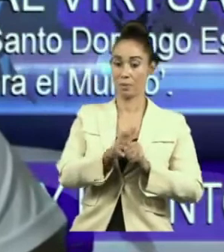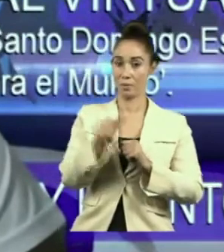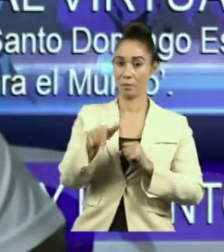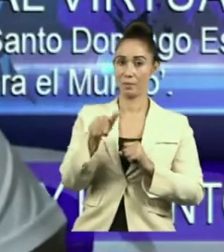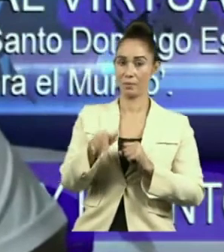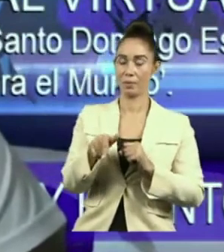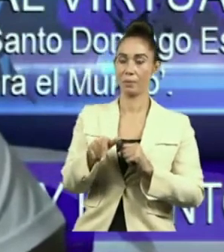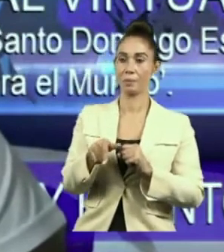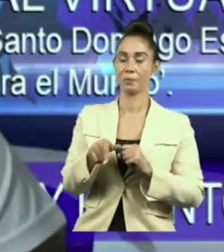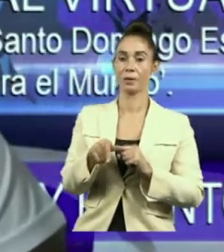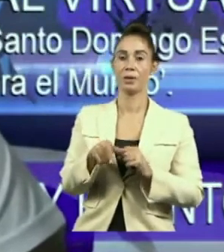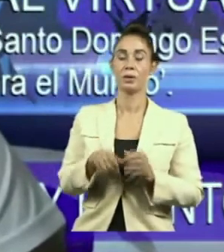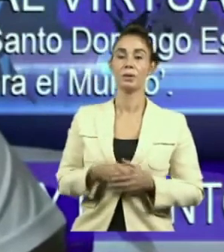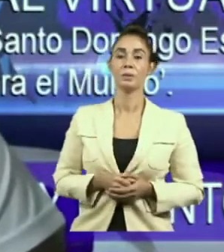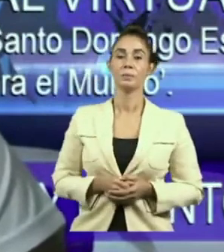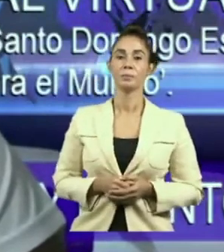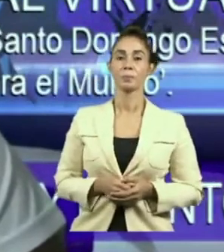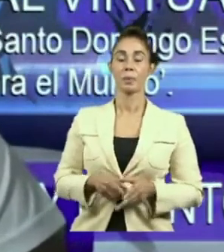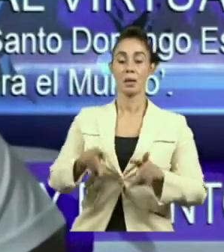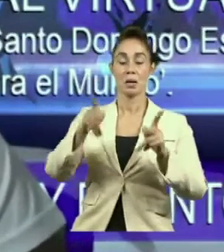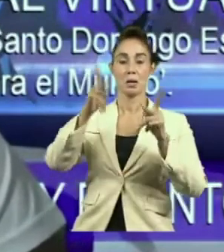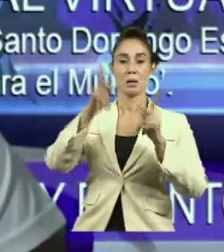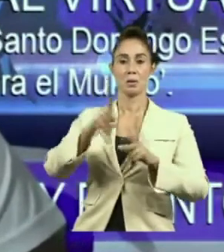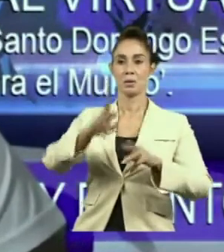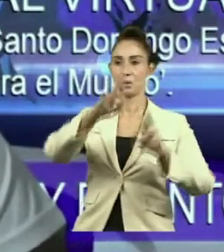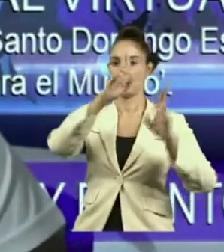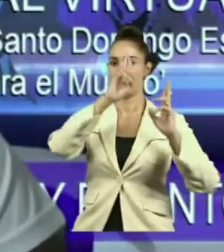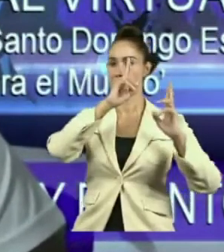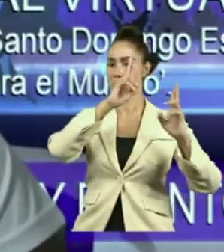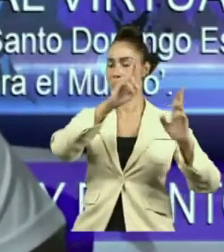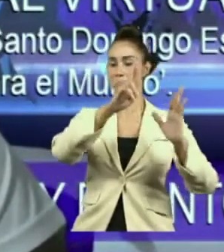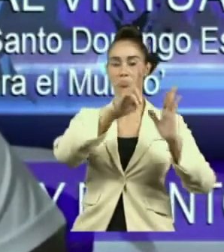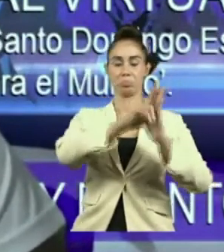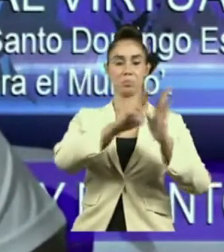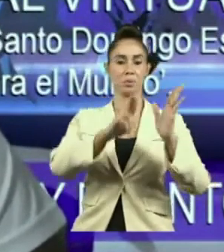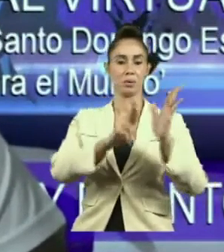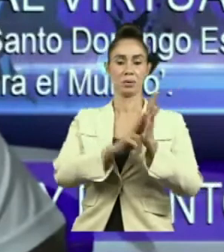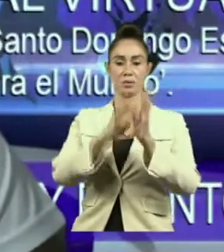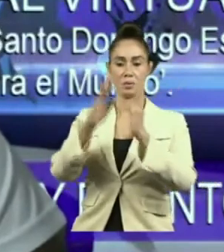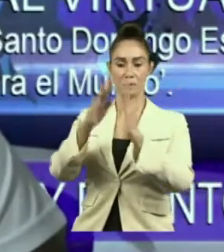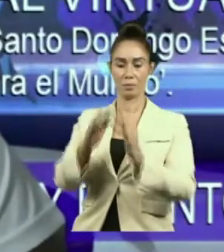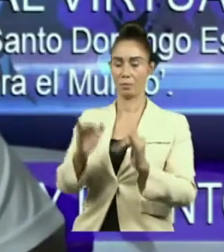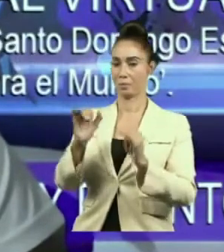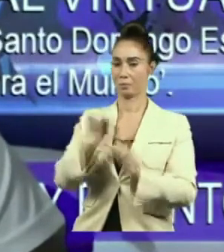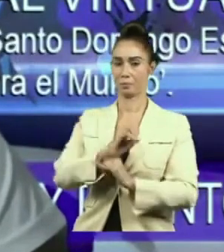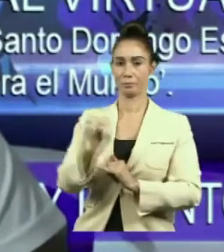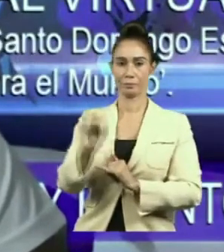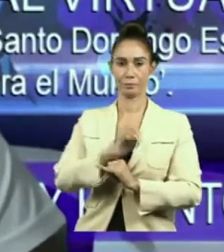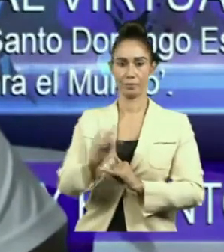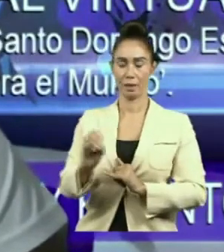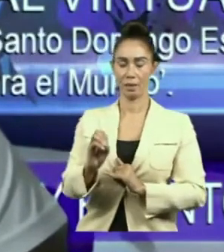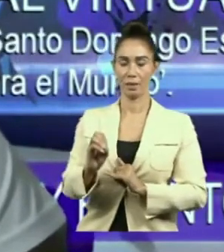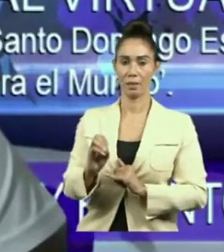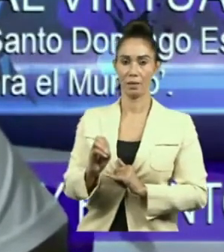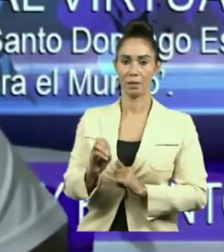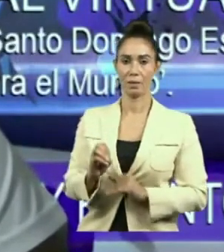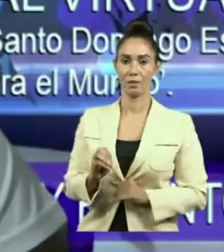no está cumpliendo con lo dispuesto por salud pública y el gobierno